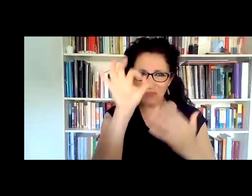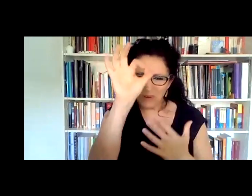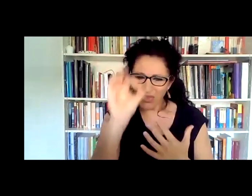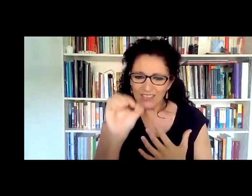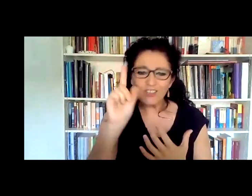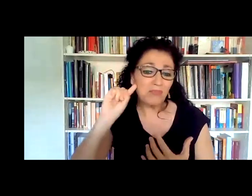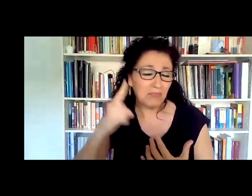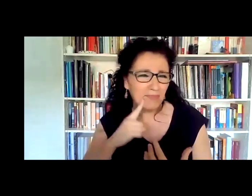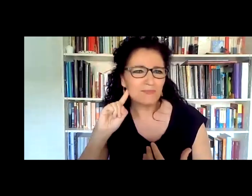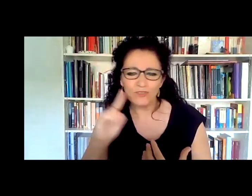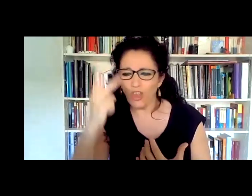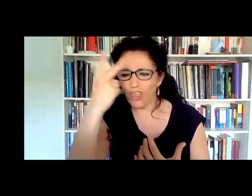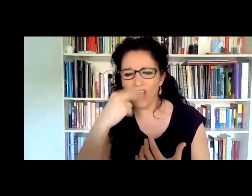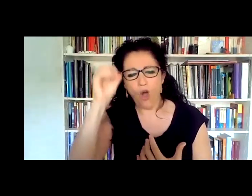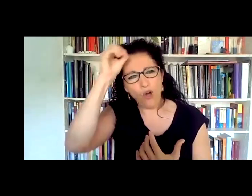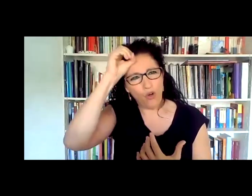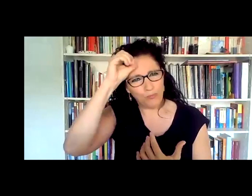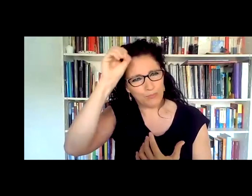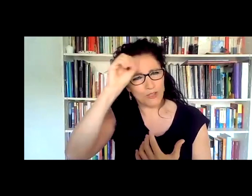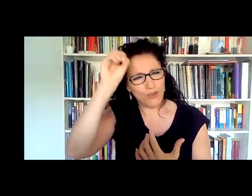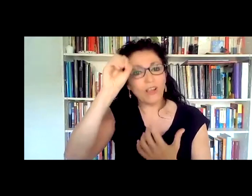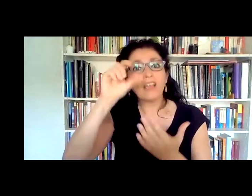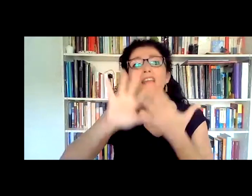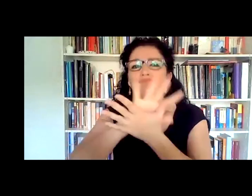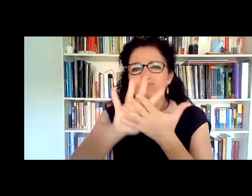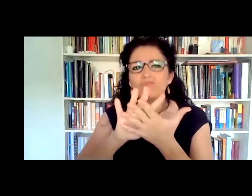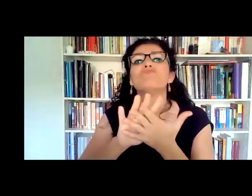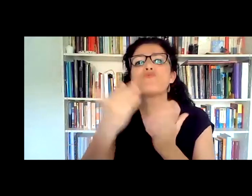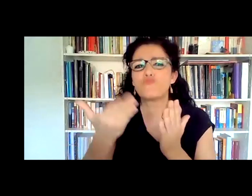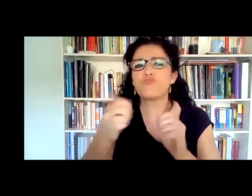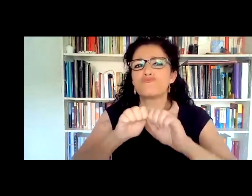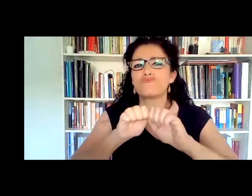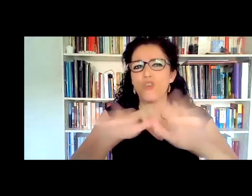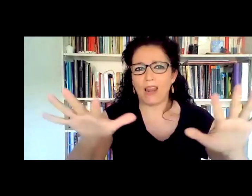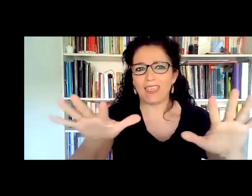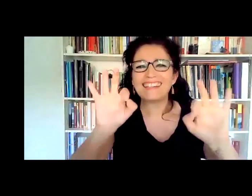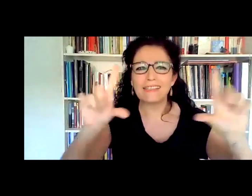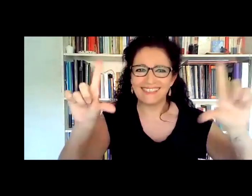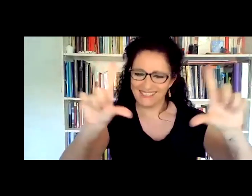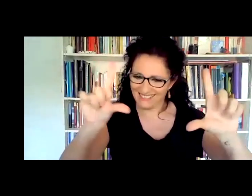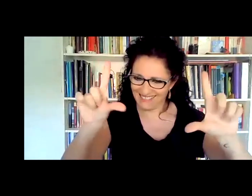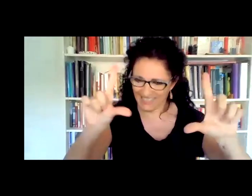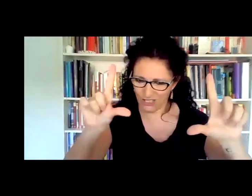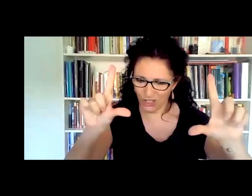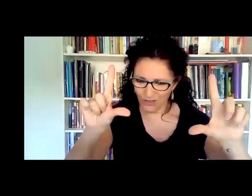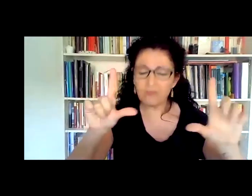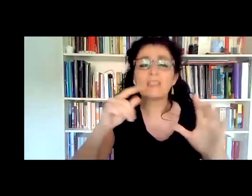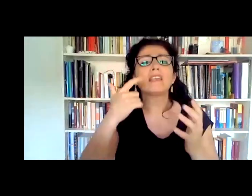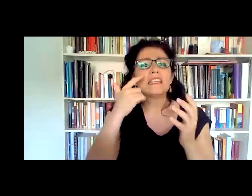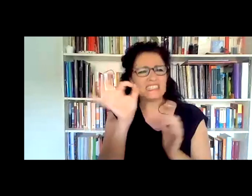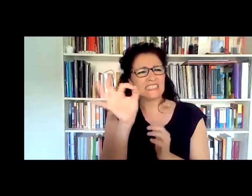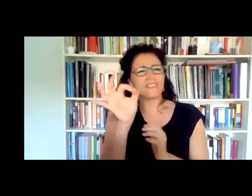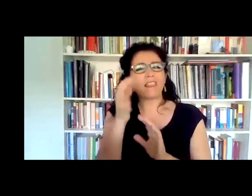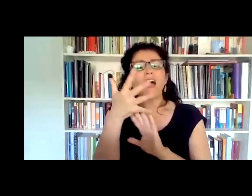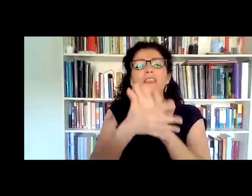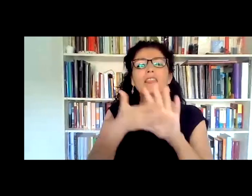casi el 70% de personas sordas y sordociegas opinan que la lengua de signos, la televisión, es